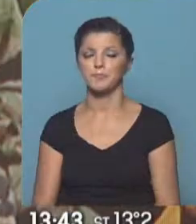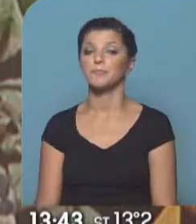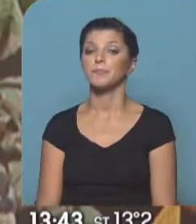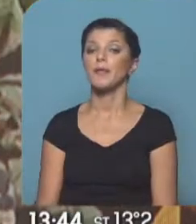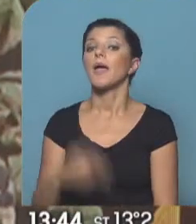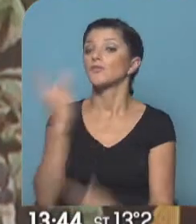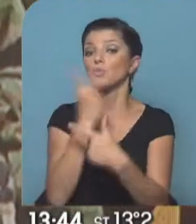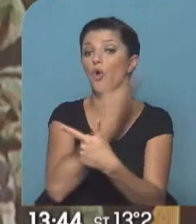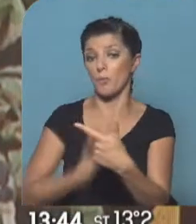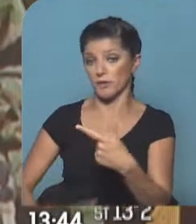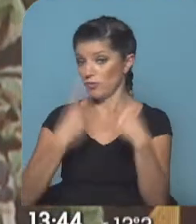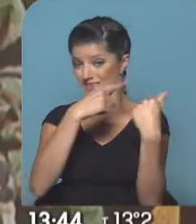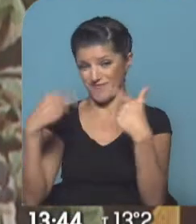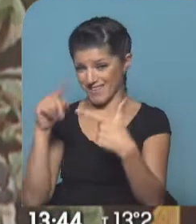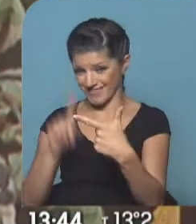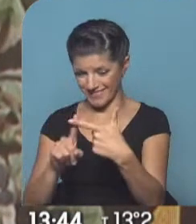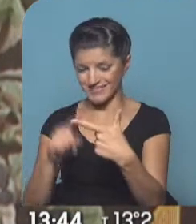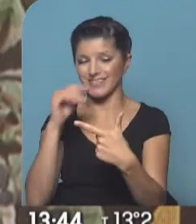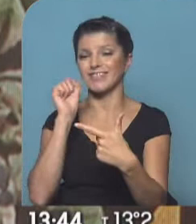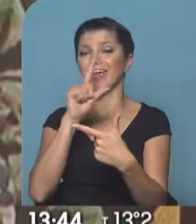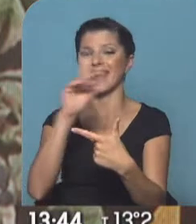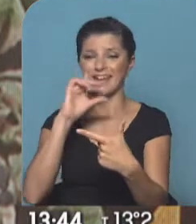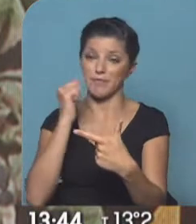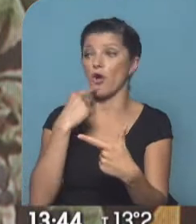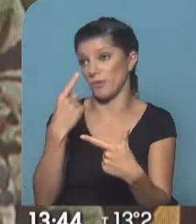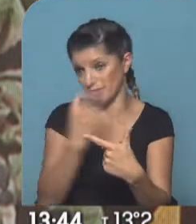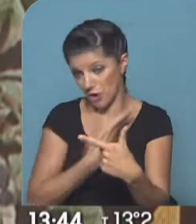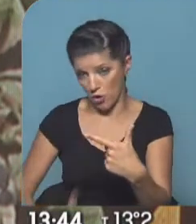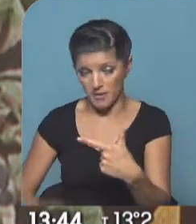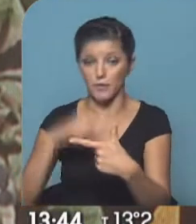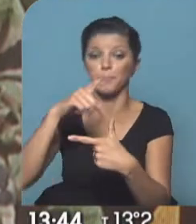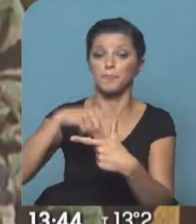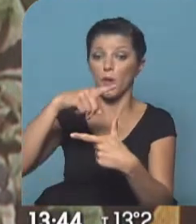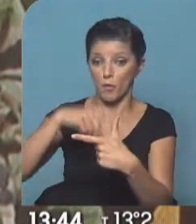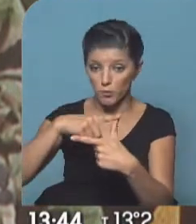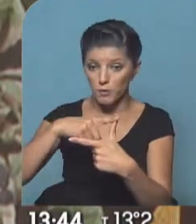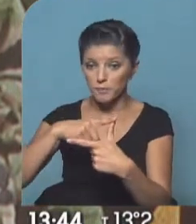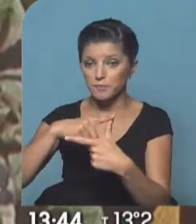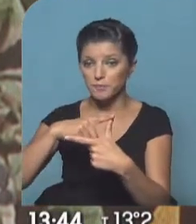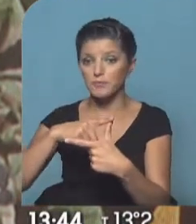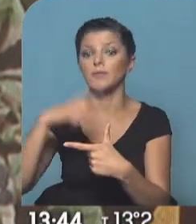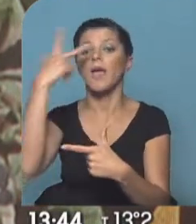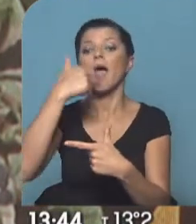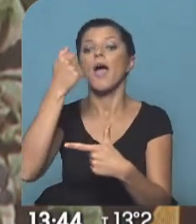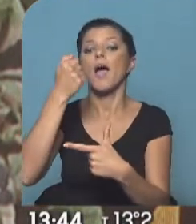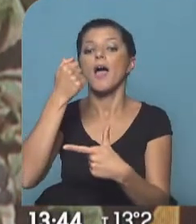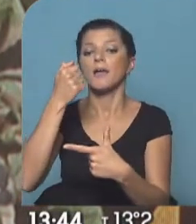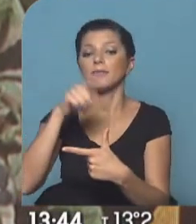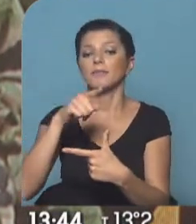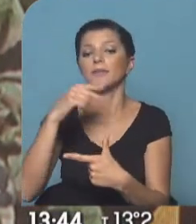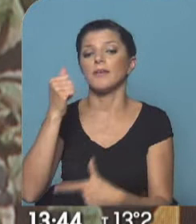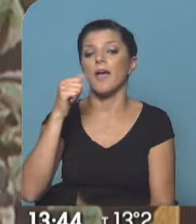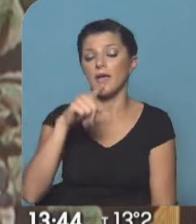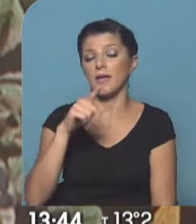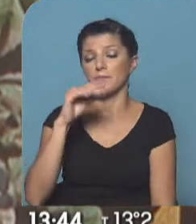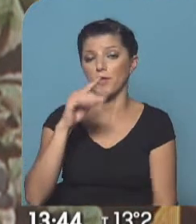dos gobiernos, o a dos que se presumen gobiernos. Uno es Fayez, que está respaldado por las Naciones Unidas, y el